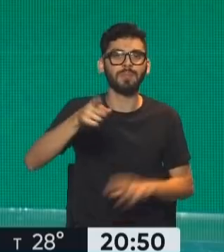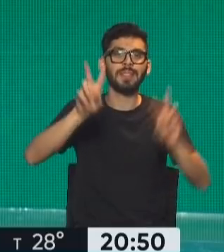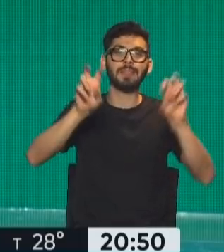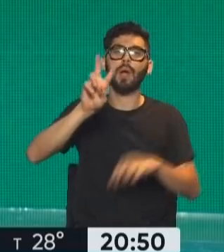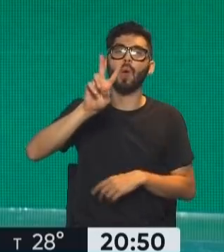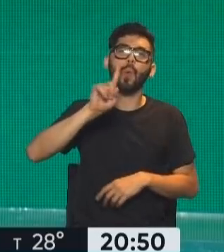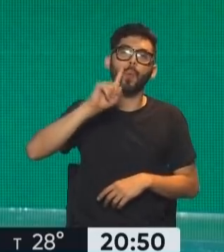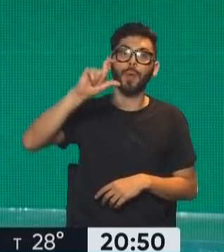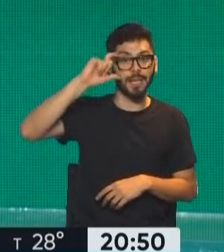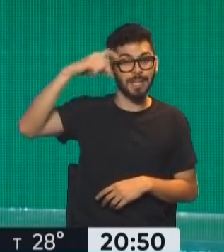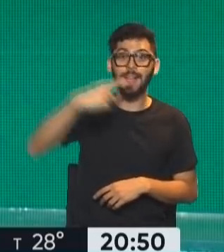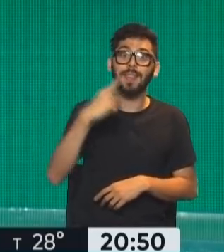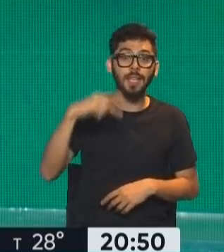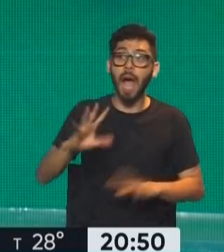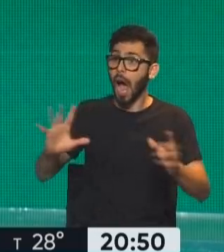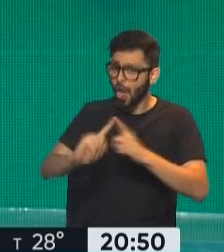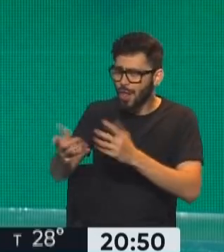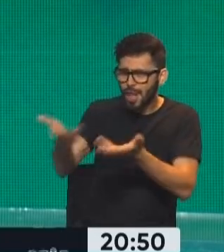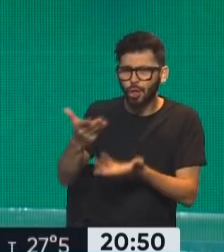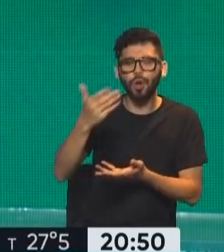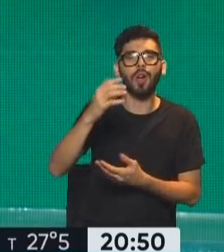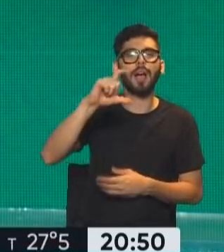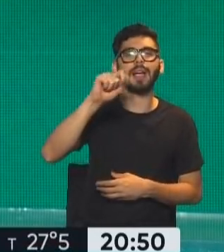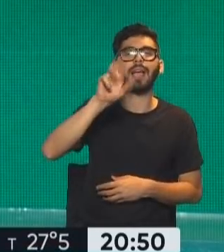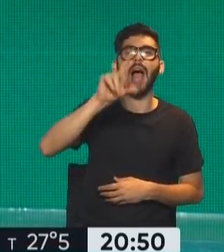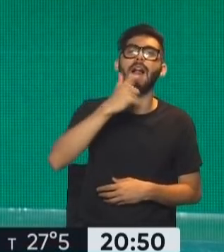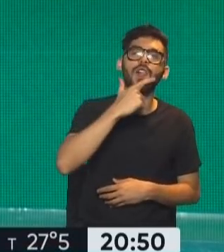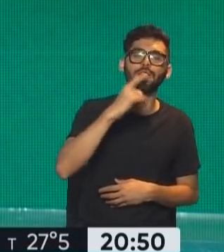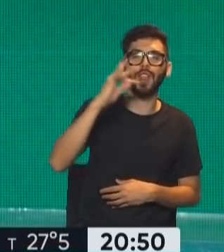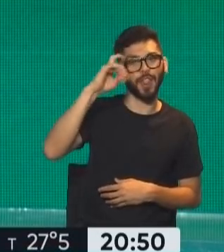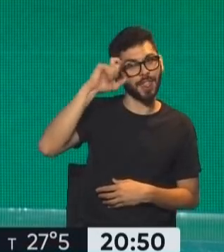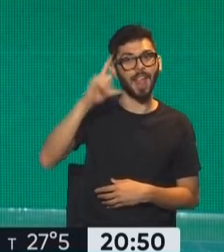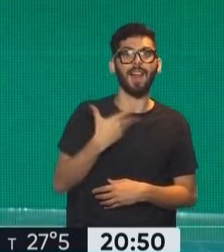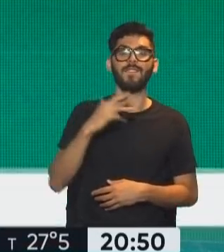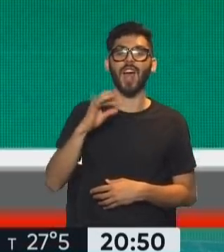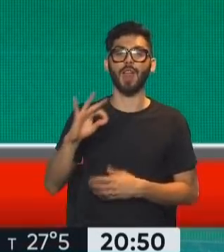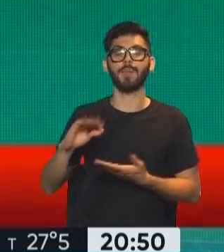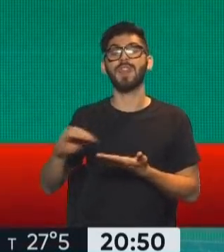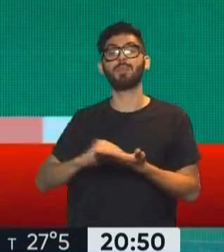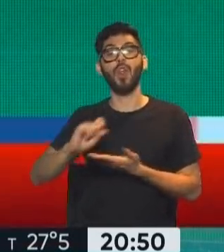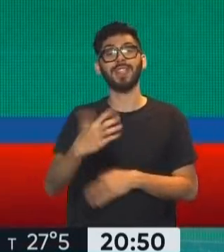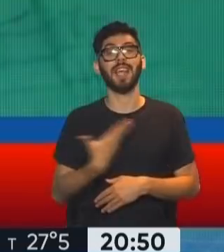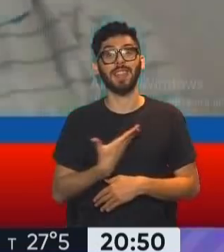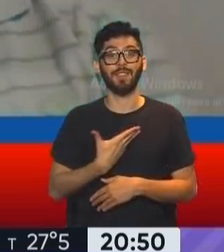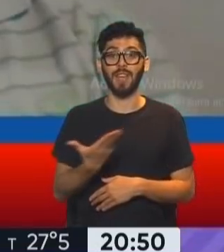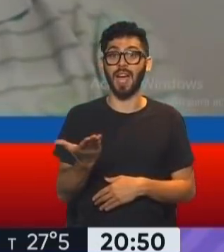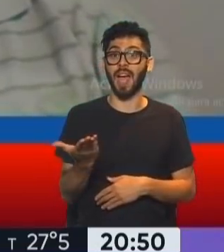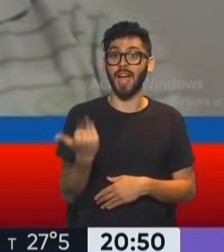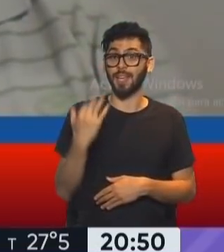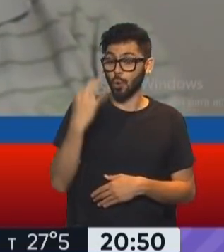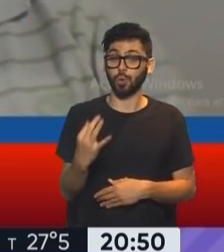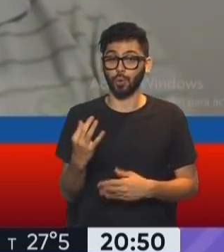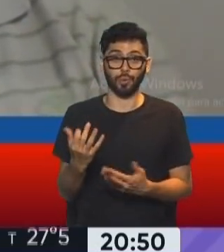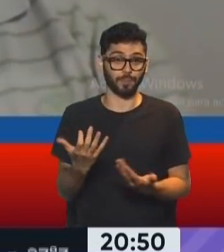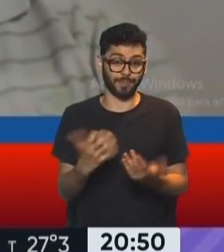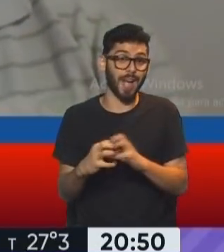Vicentín. Vamos con él directamente. Bueno, Carlos Delfrade, lo saludamos, diputado de Santa Fe, para hablar de la causa Vicentín. Ayer traíamos el tema a la